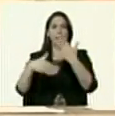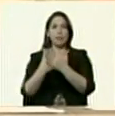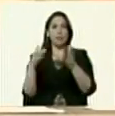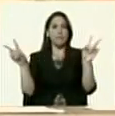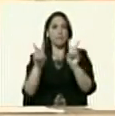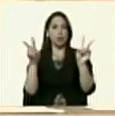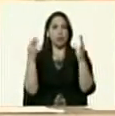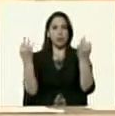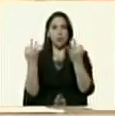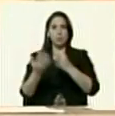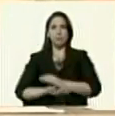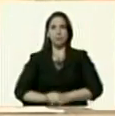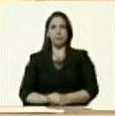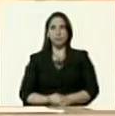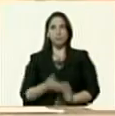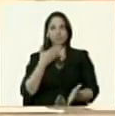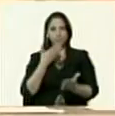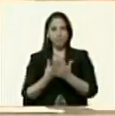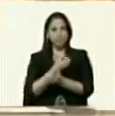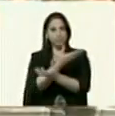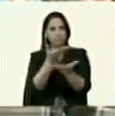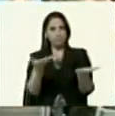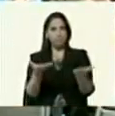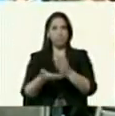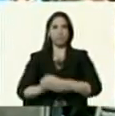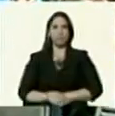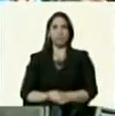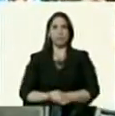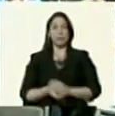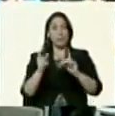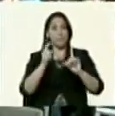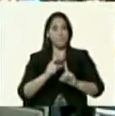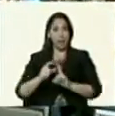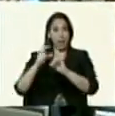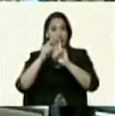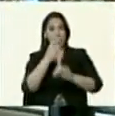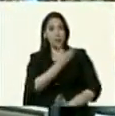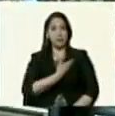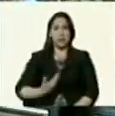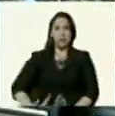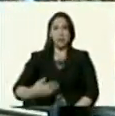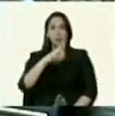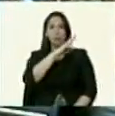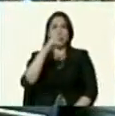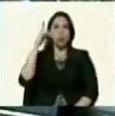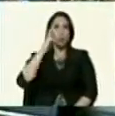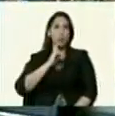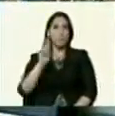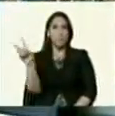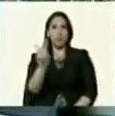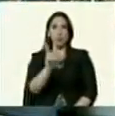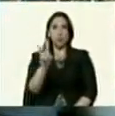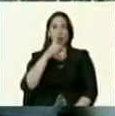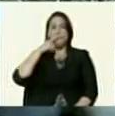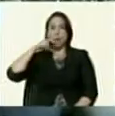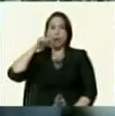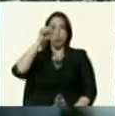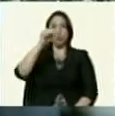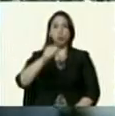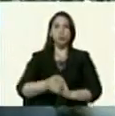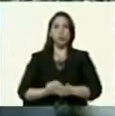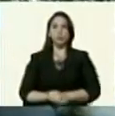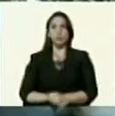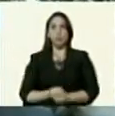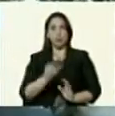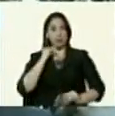siempre. Gracias. Con estas palabras del presidente de la República Bolivariana de Venezuela, Nicolás Maduro Moros,